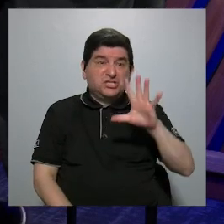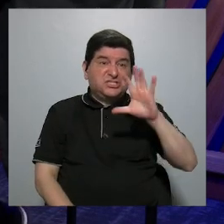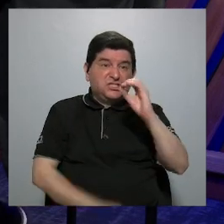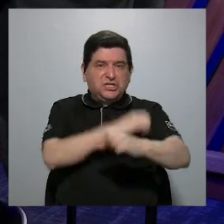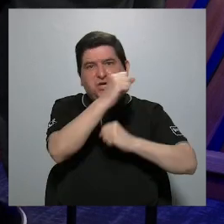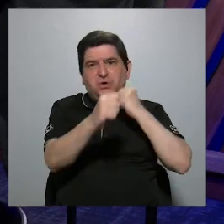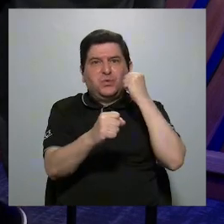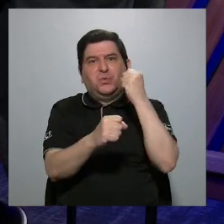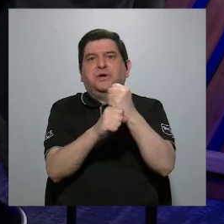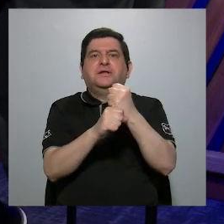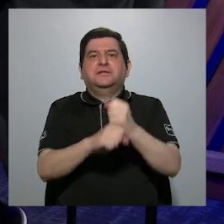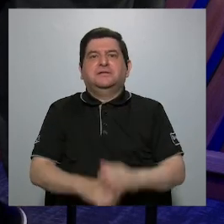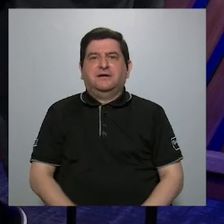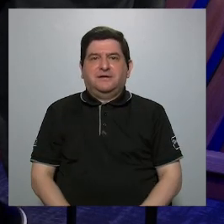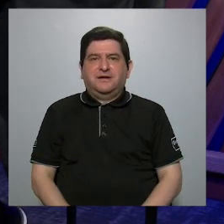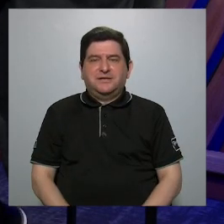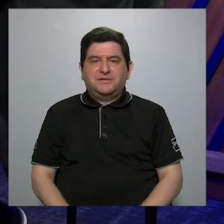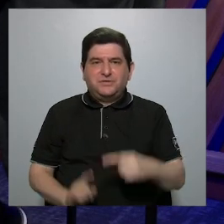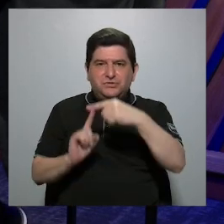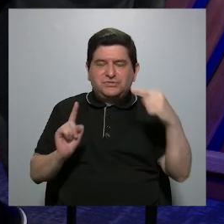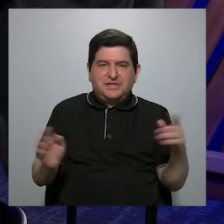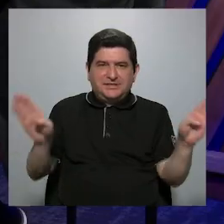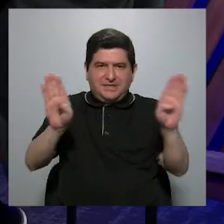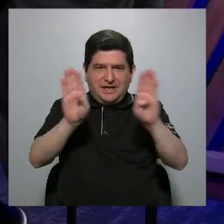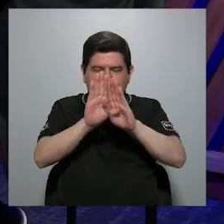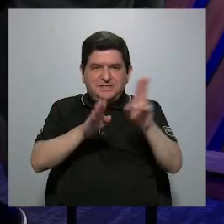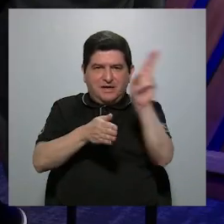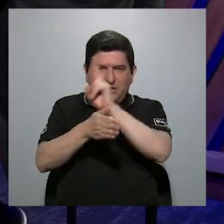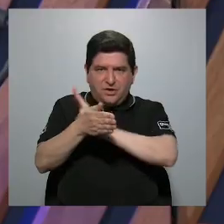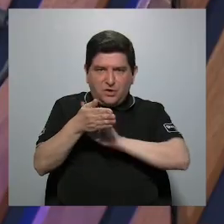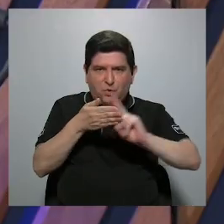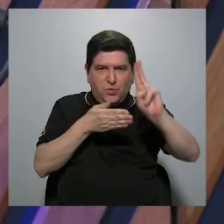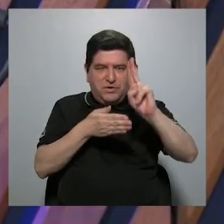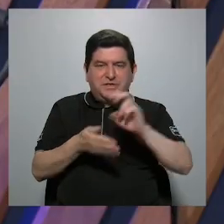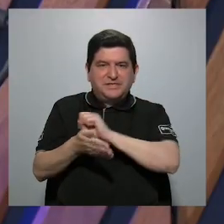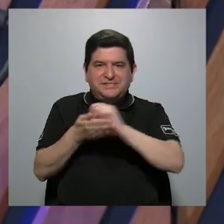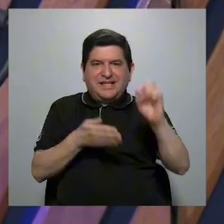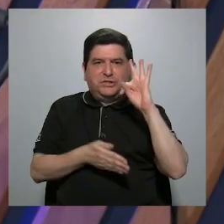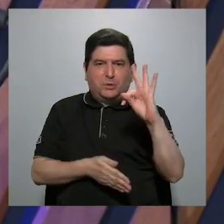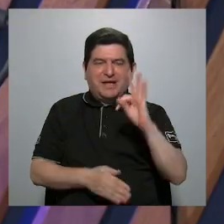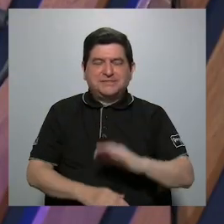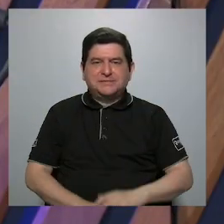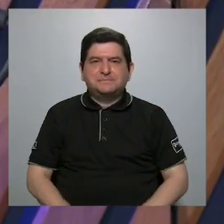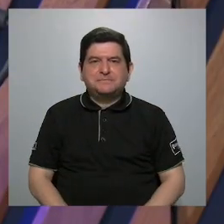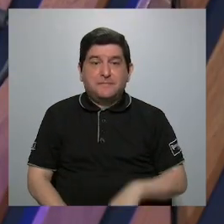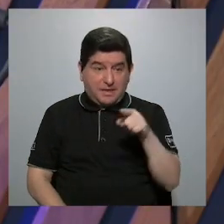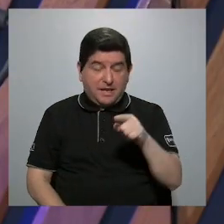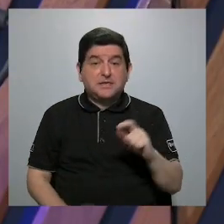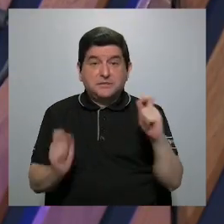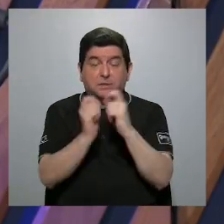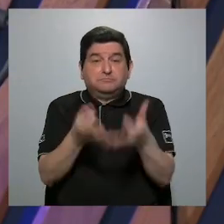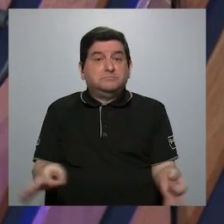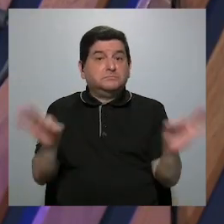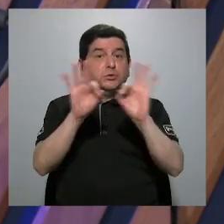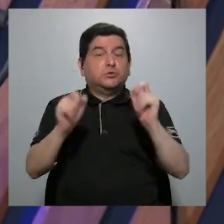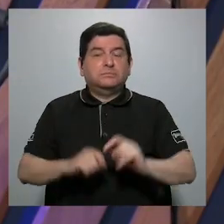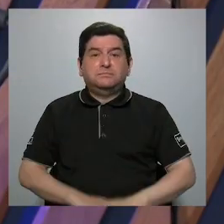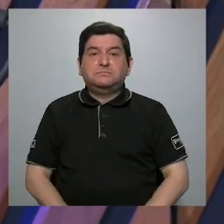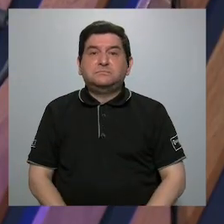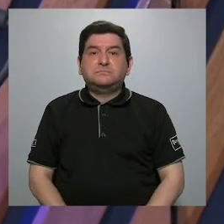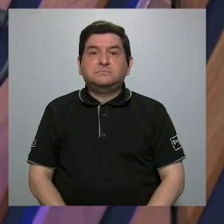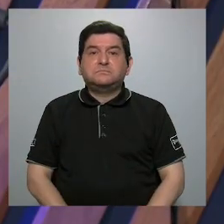50 años de cierre de la Universidad de Santo Tomás. Ese es un punto